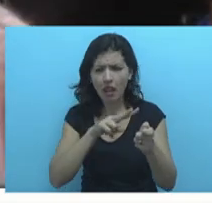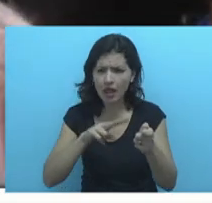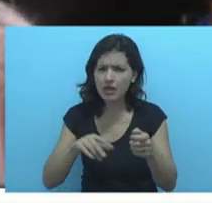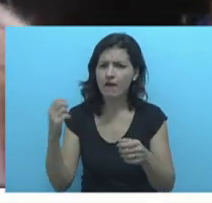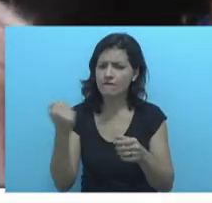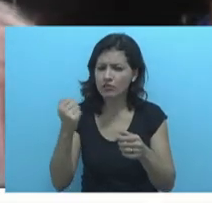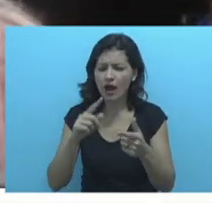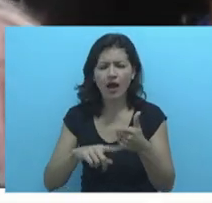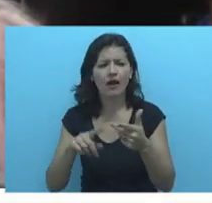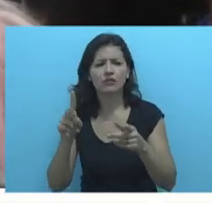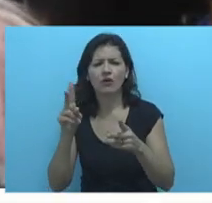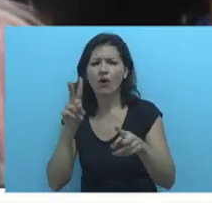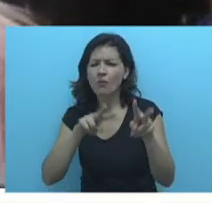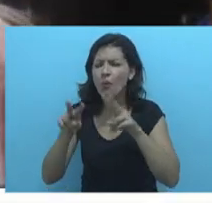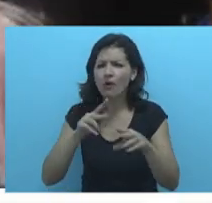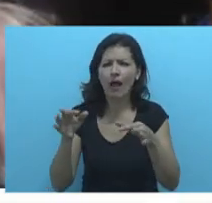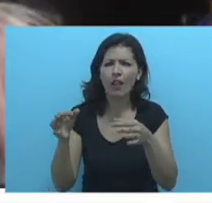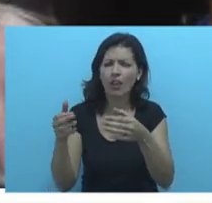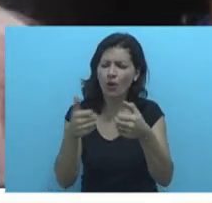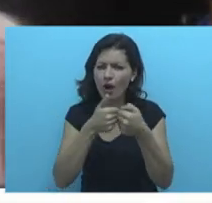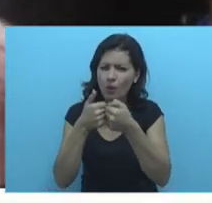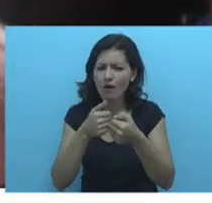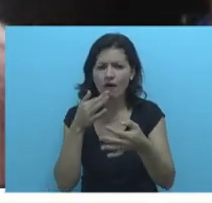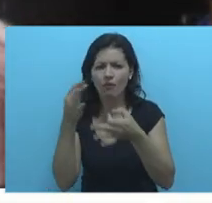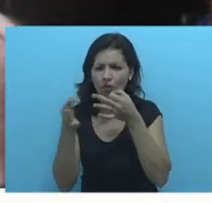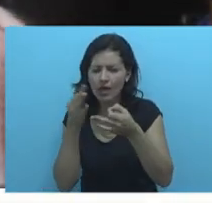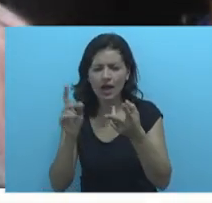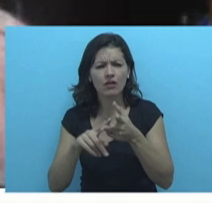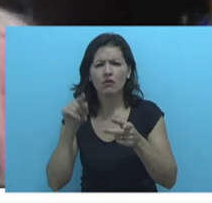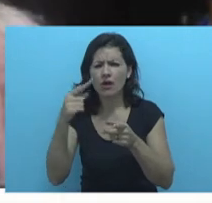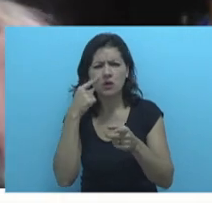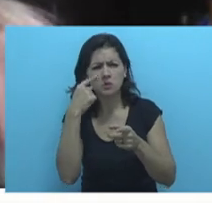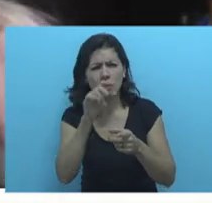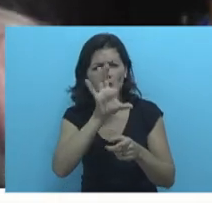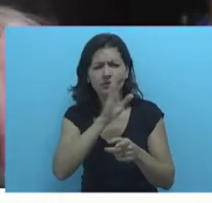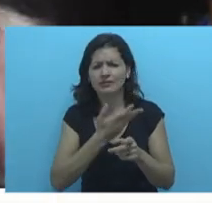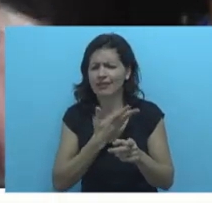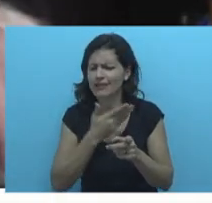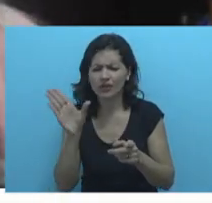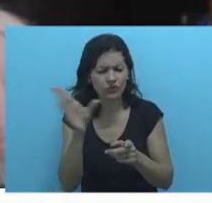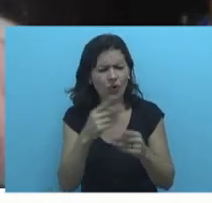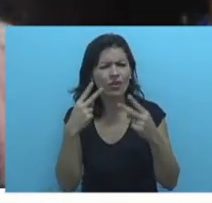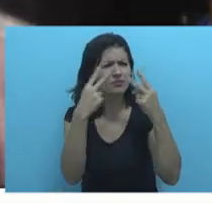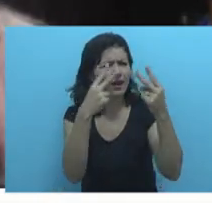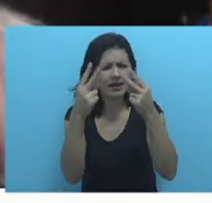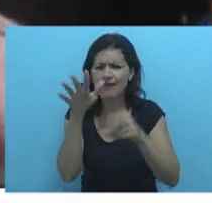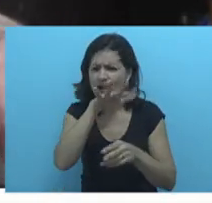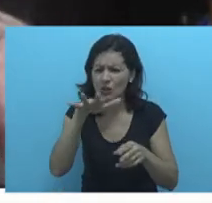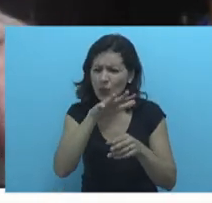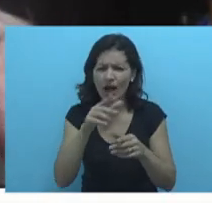toda la provincia, sin dejar un lugar, aunque sea el más chiquito, por recorrer. Que llegaba a una escuela, a un club, una